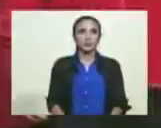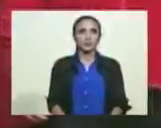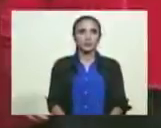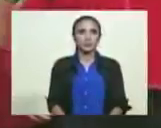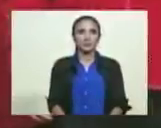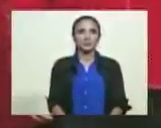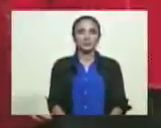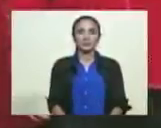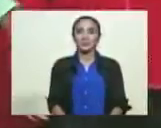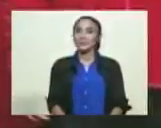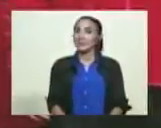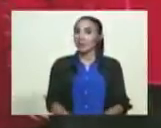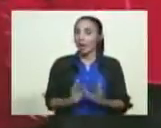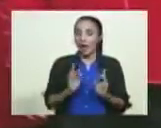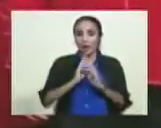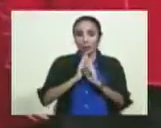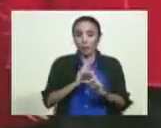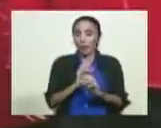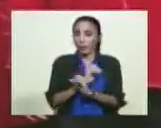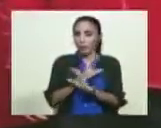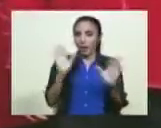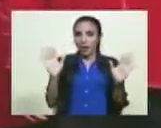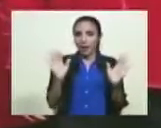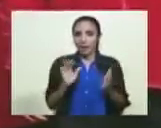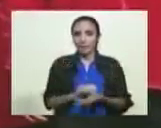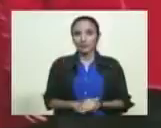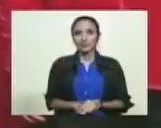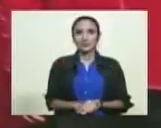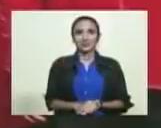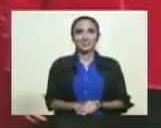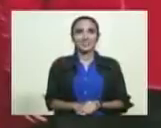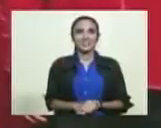La respuesta se la tenemos que dar en las calles,